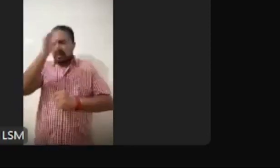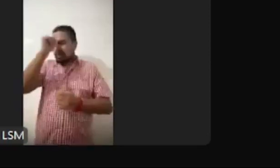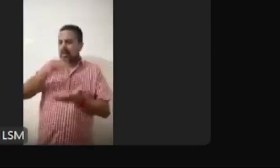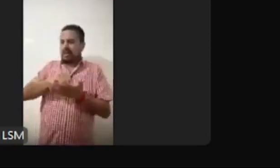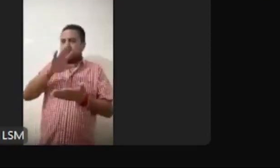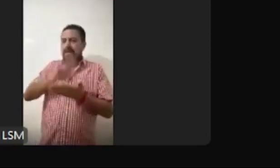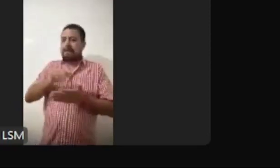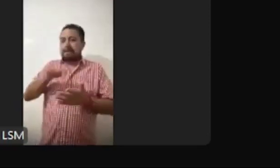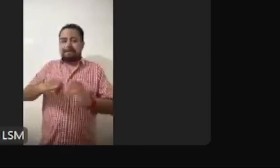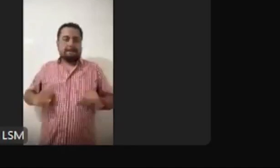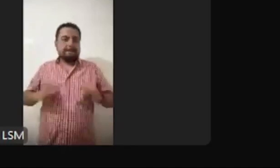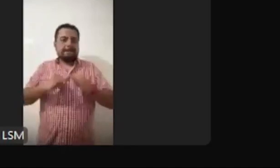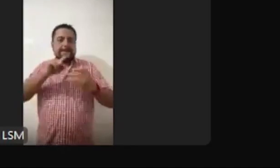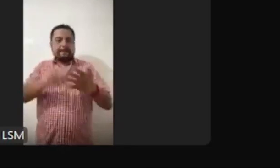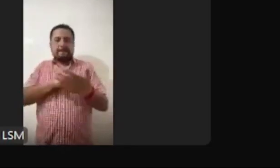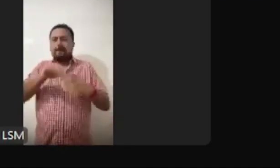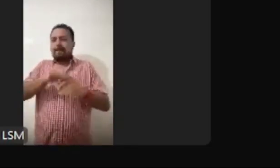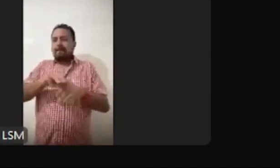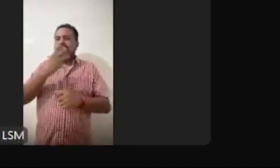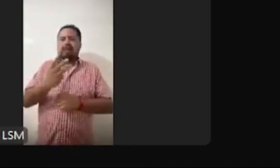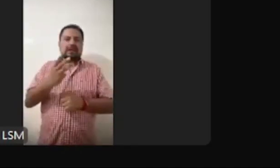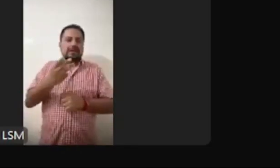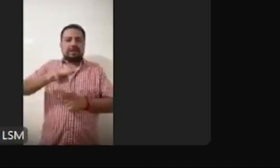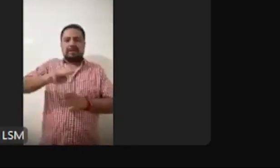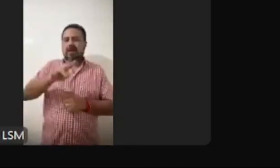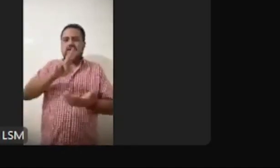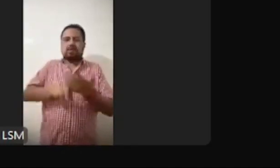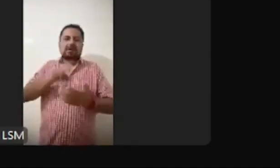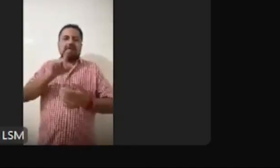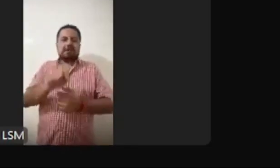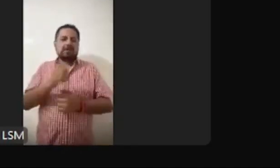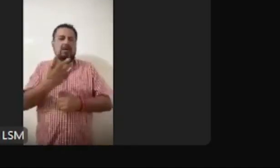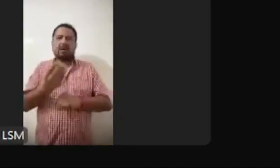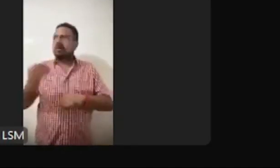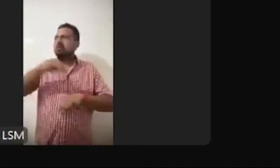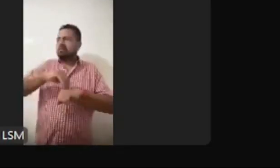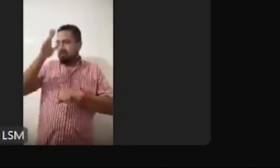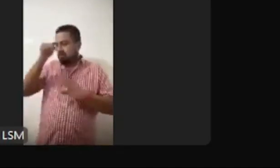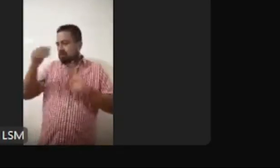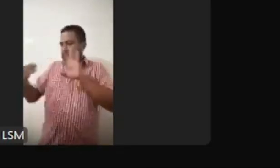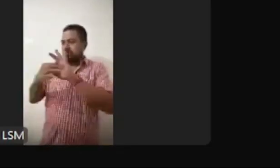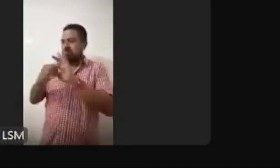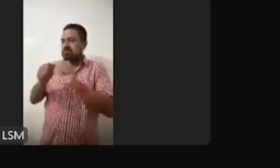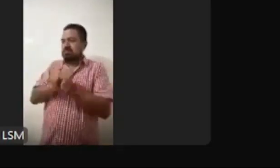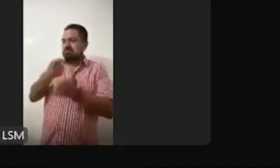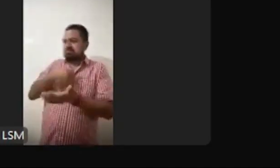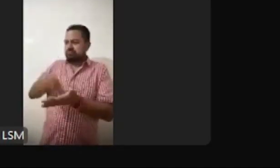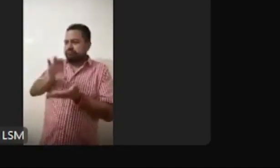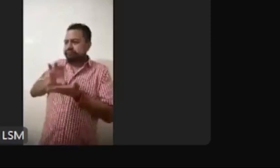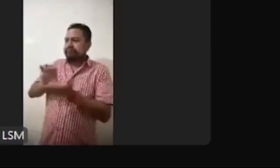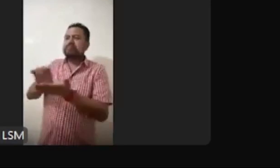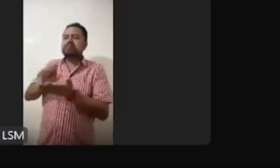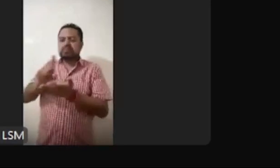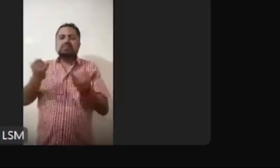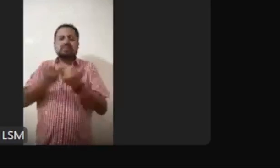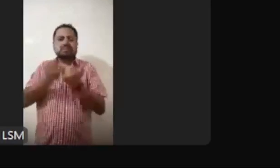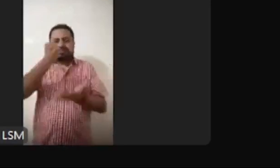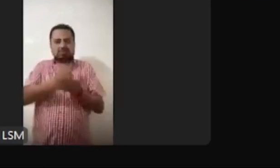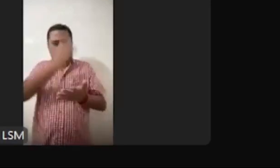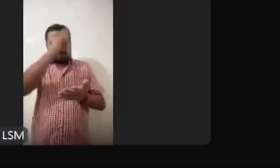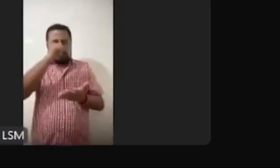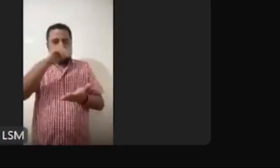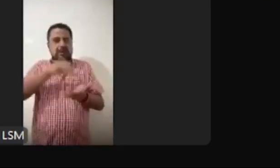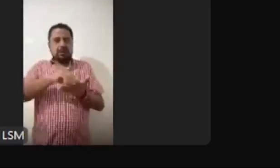electoral. Con fecha 3 de mayo de 2024, se celebró convenio laboral con finiquito entre las partes, mismo que fue ratificado con fecha 6 de mayo